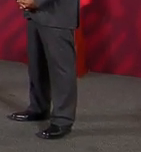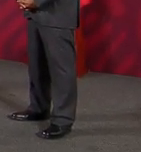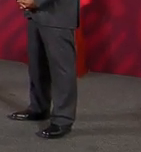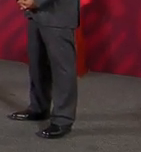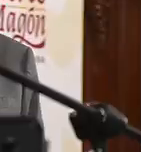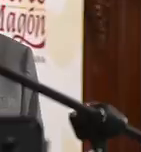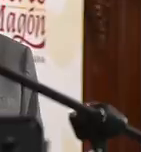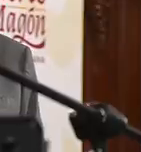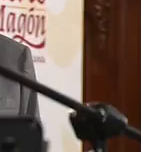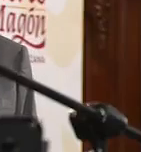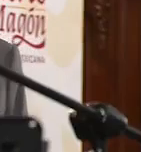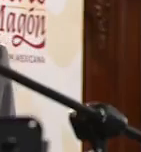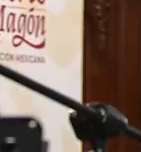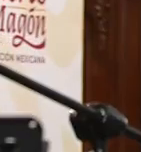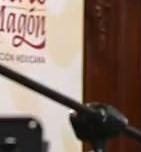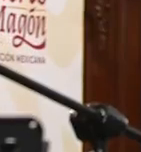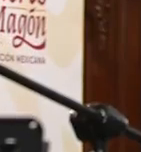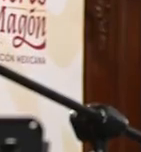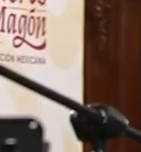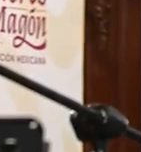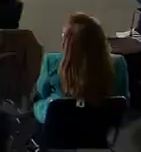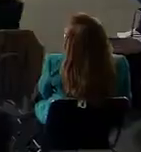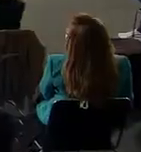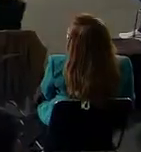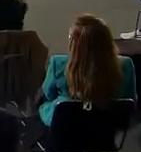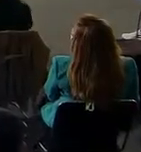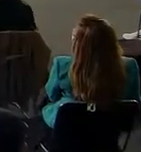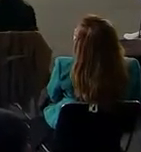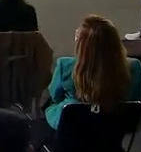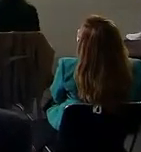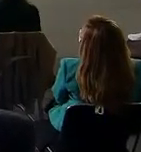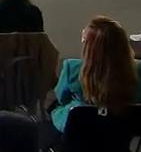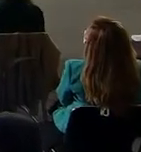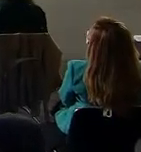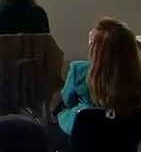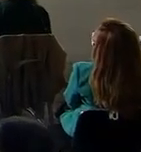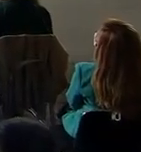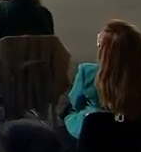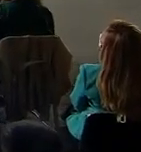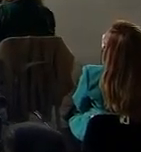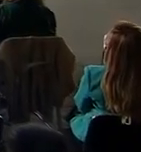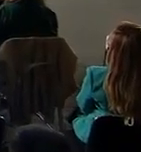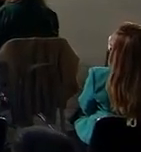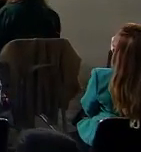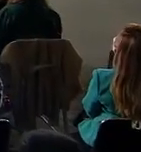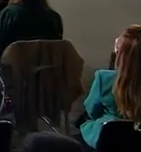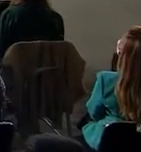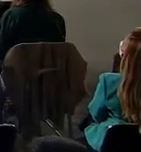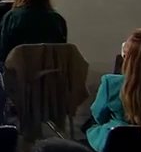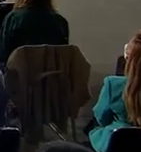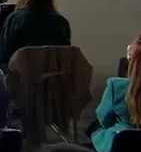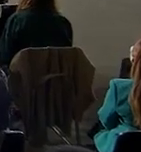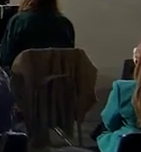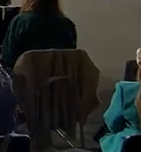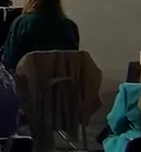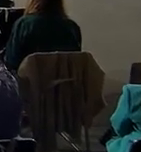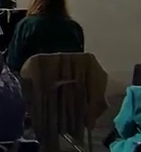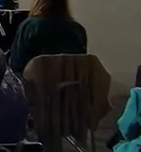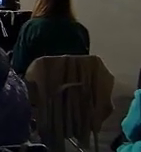Gracias, presidente. Gracias, Ale, por brindarme uno de los días más felices de mi vida.